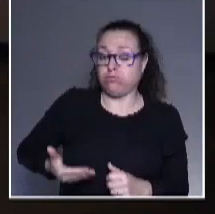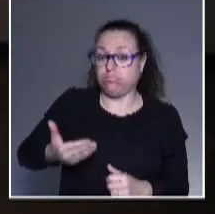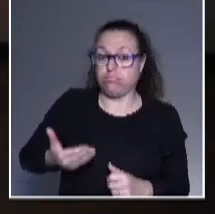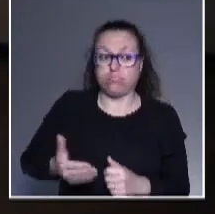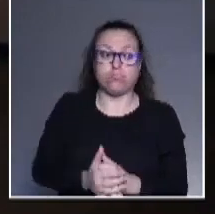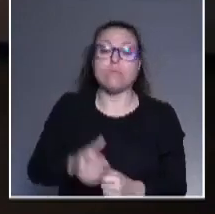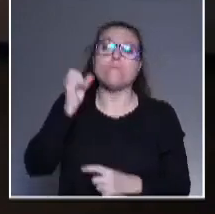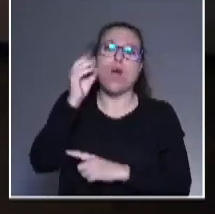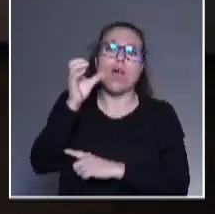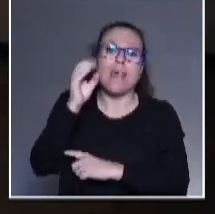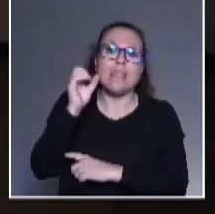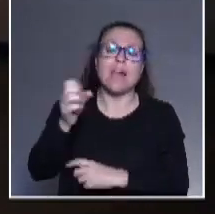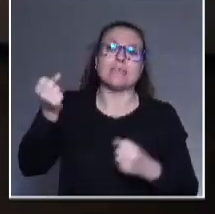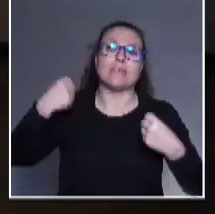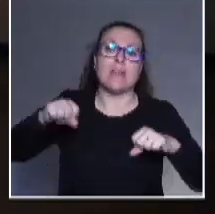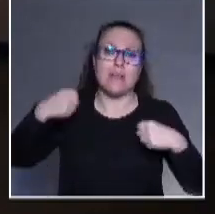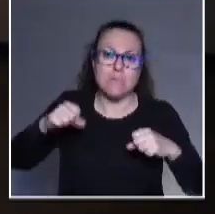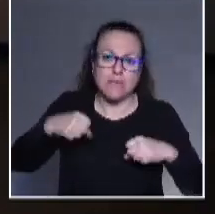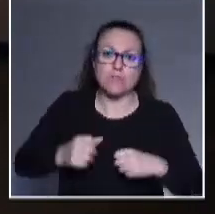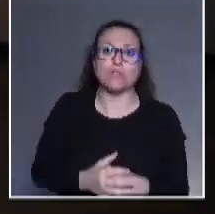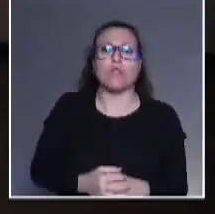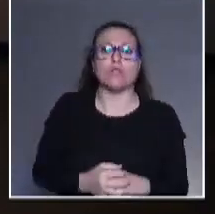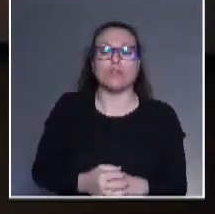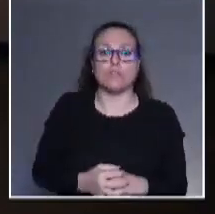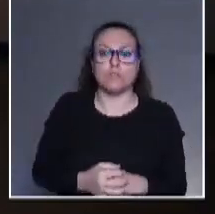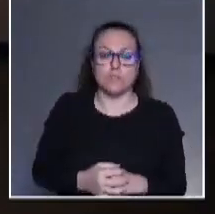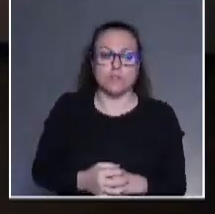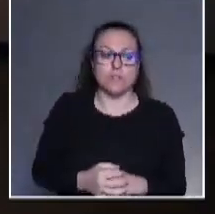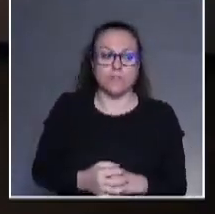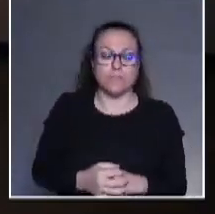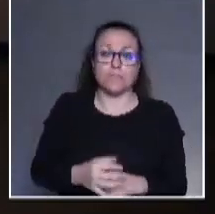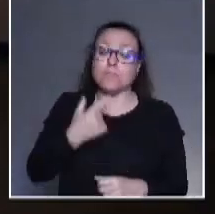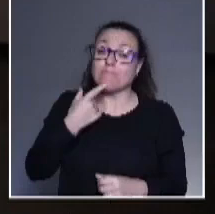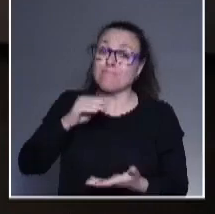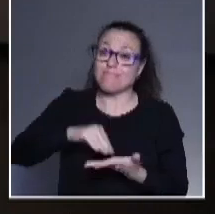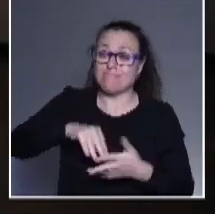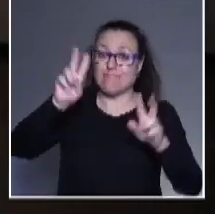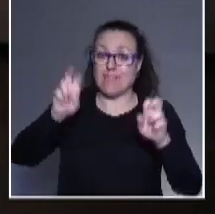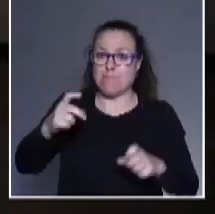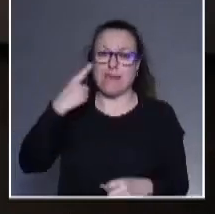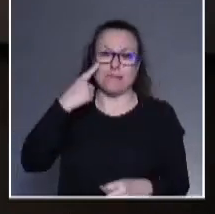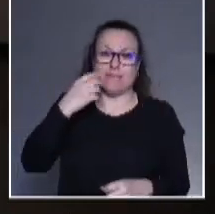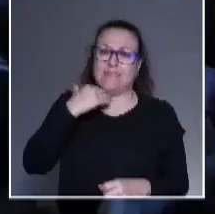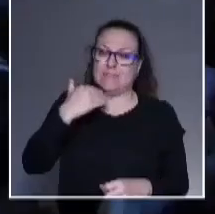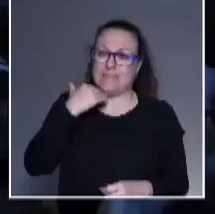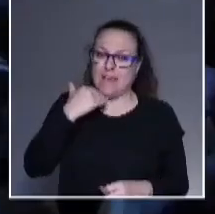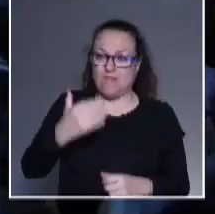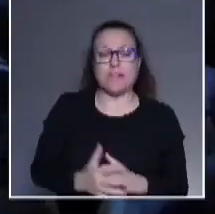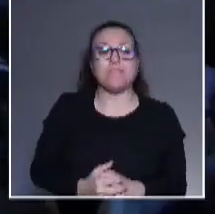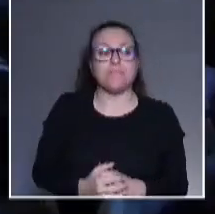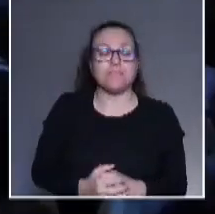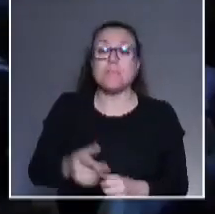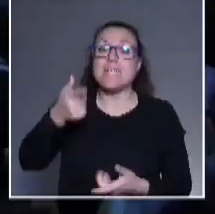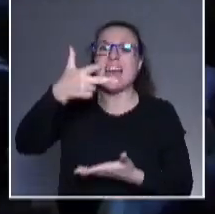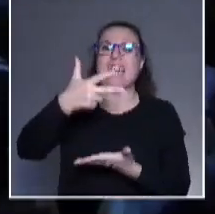muchas ponencias, entrenamientos y, en fin, a todos los periodistas también nos ayuda mucho en este tema. Y el objetivo y siempre el reto